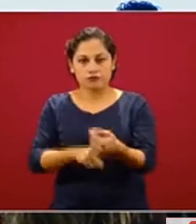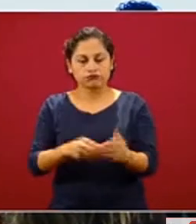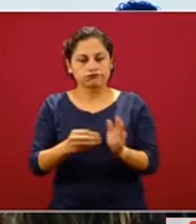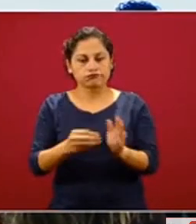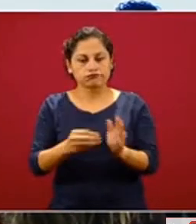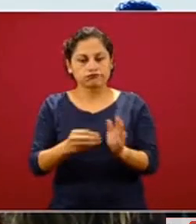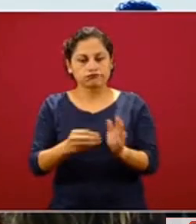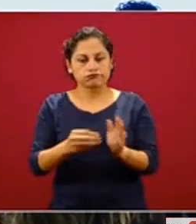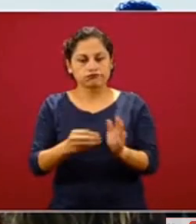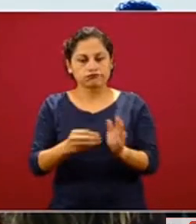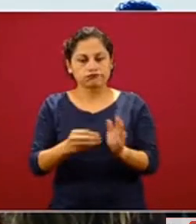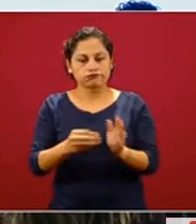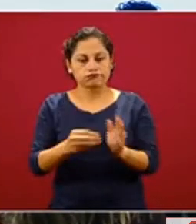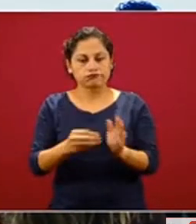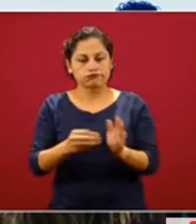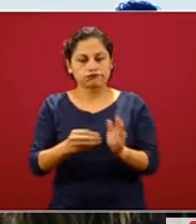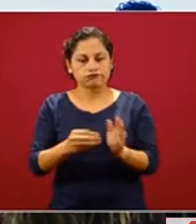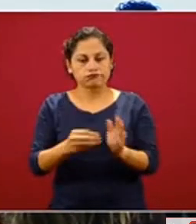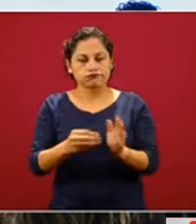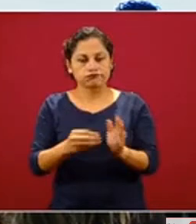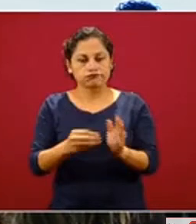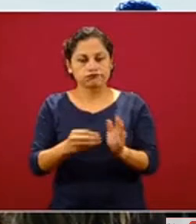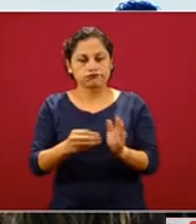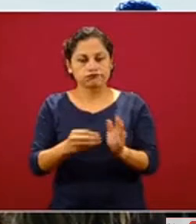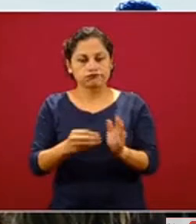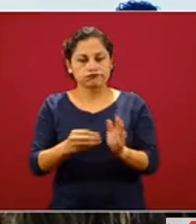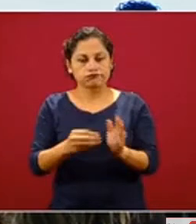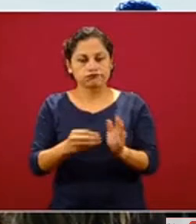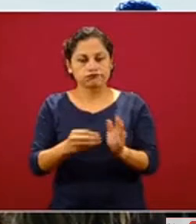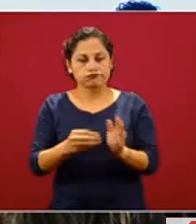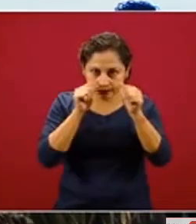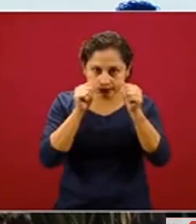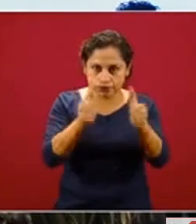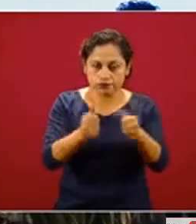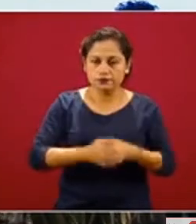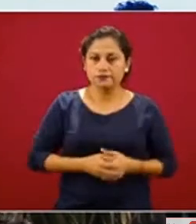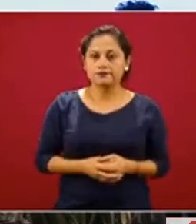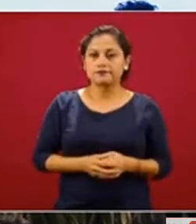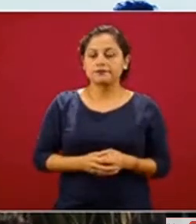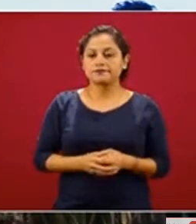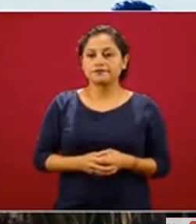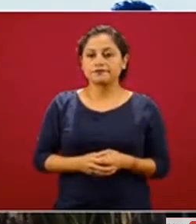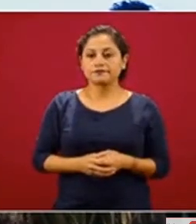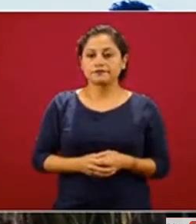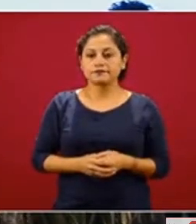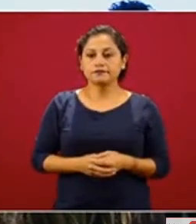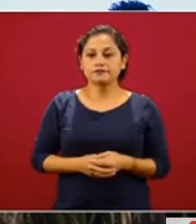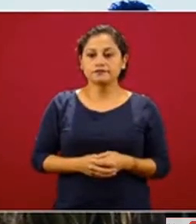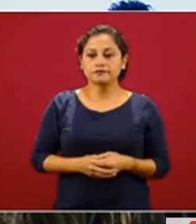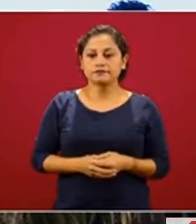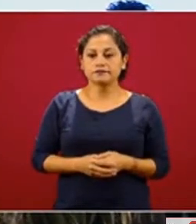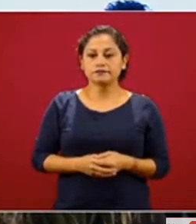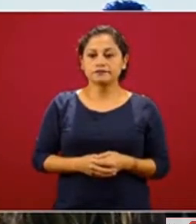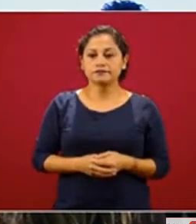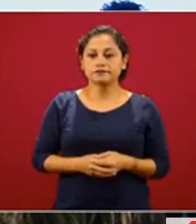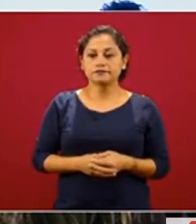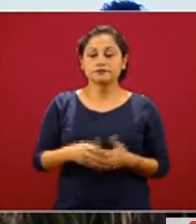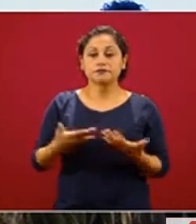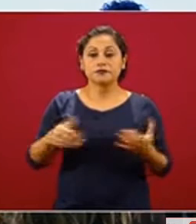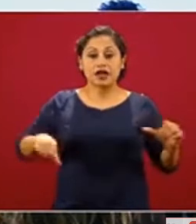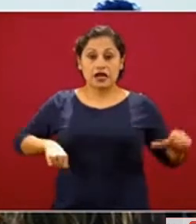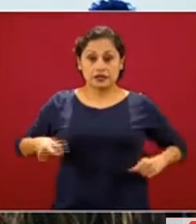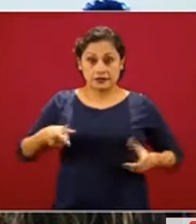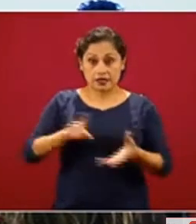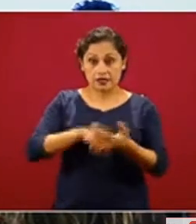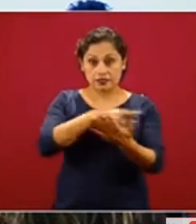deben reforzar. La siguiente, por favor. Principalmente de las acciones de programas hay 4 tipos de acciones. Uno que